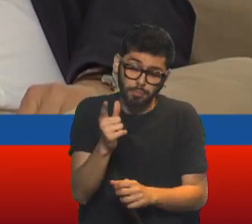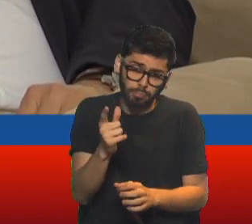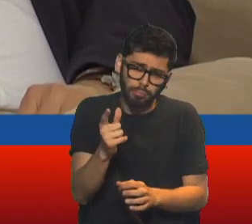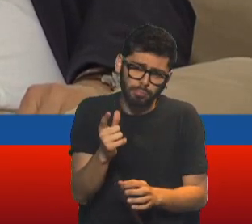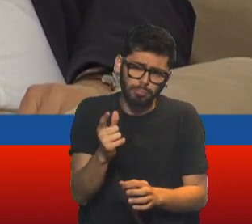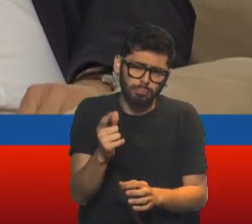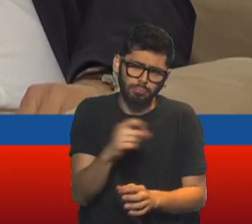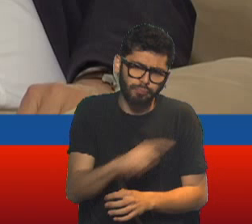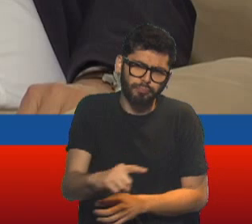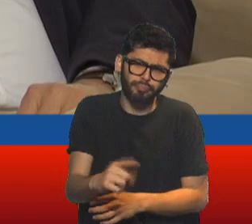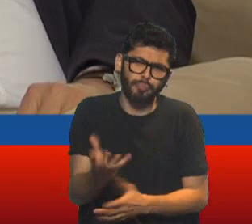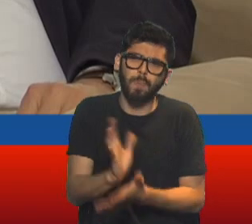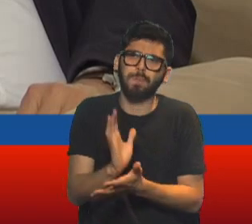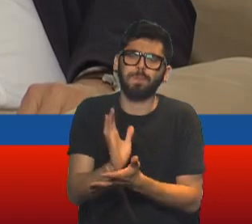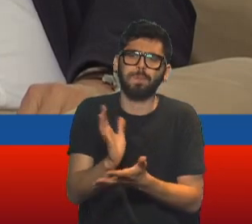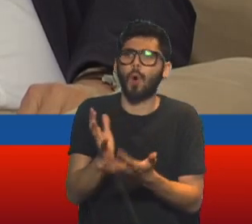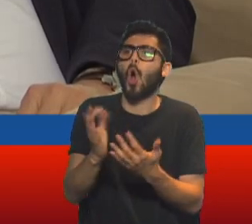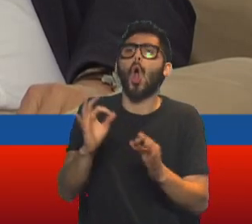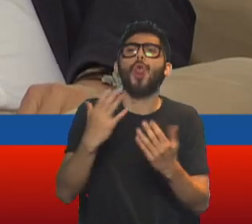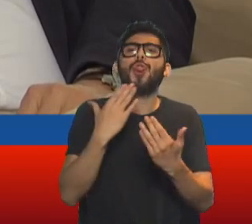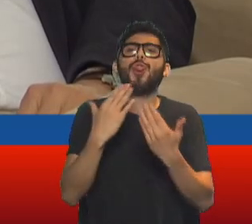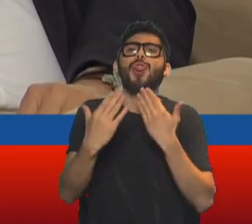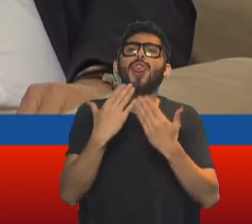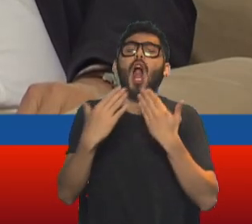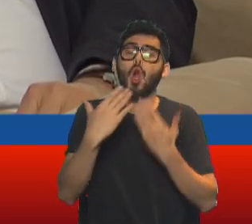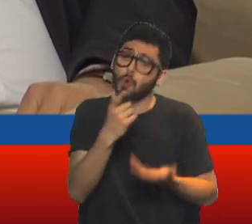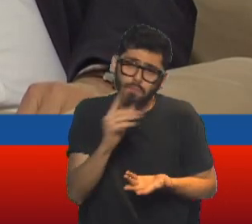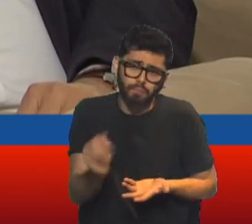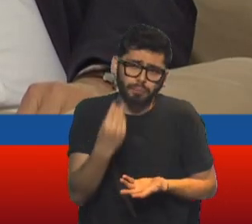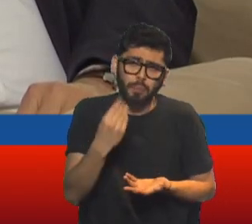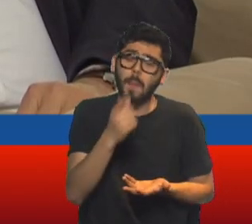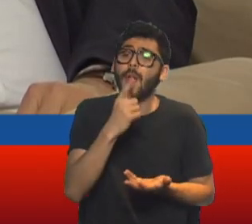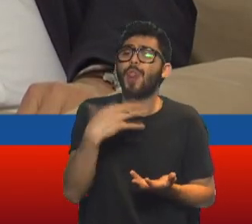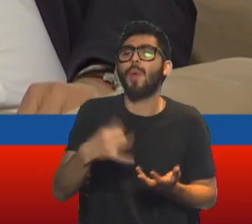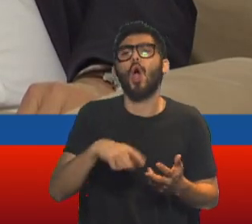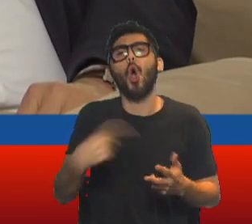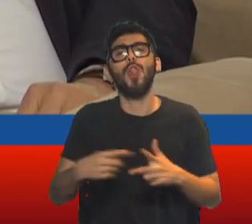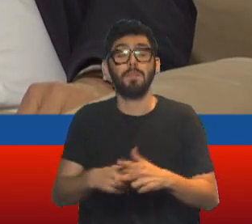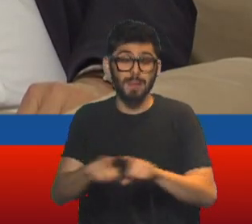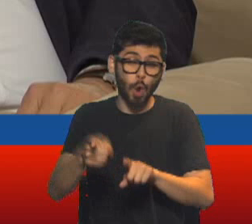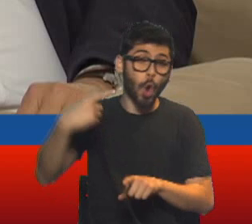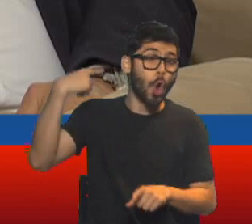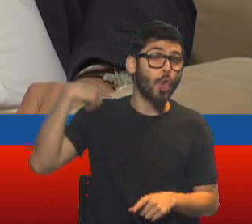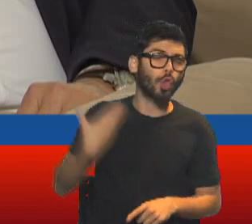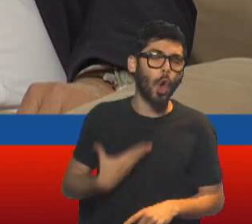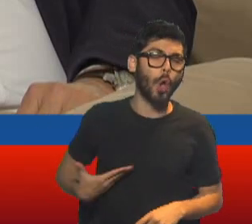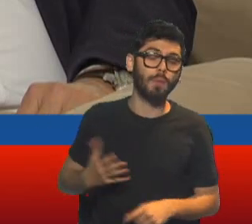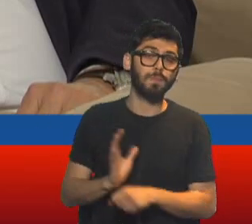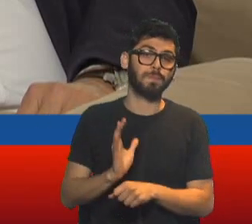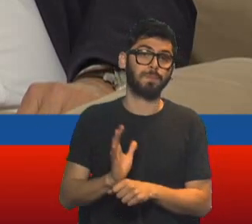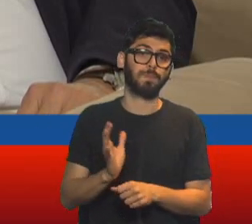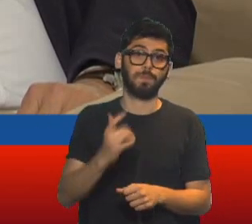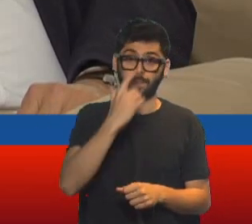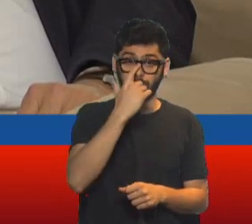Cuidados o no está alcanzando con el diálogo tampoco. Debería haber otras herramientas como las hubo en otros gobiernos, ¿no? Esto de tener quizás un contacto